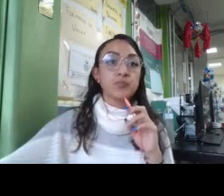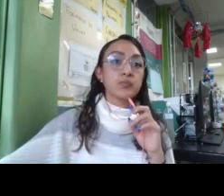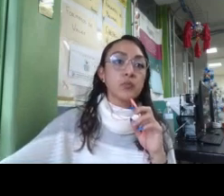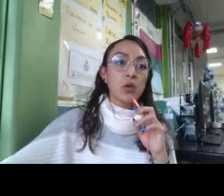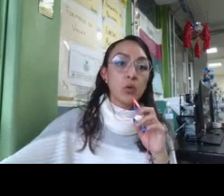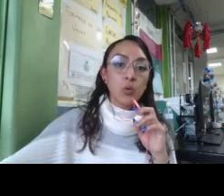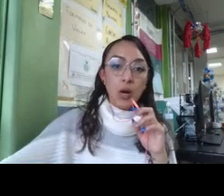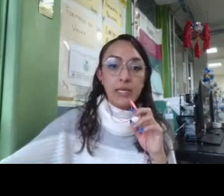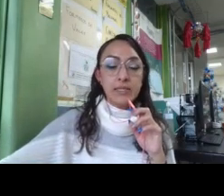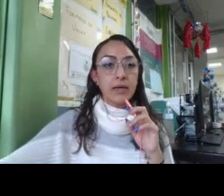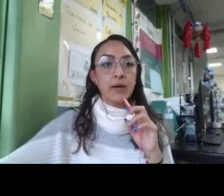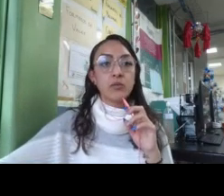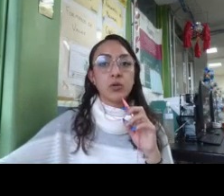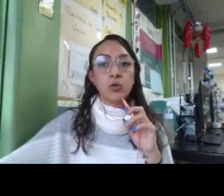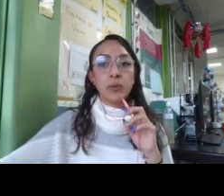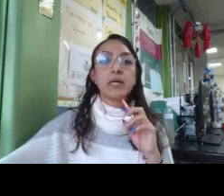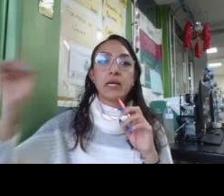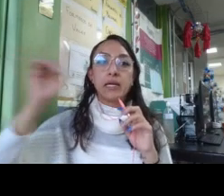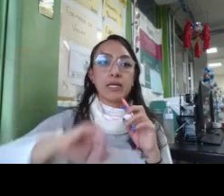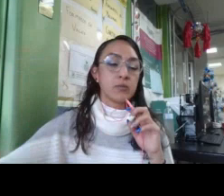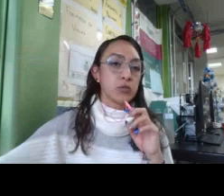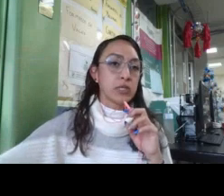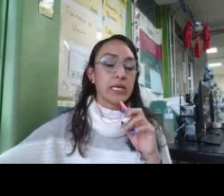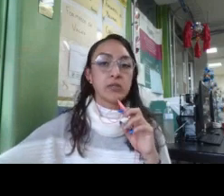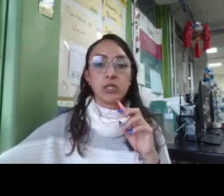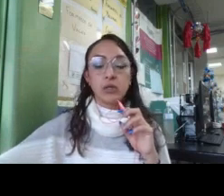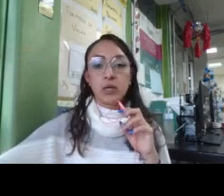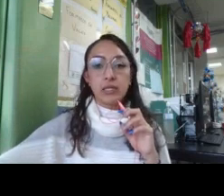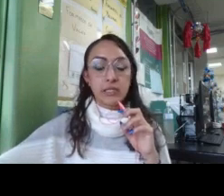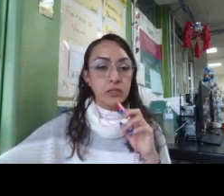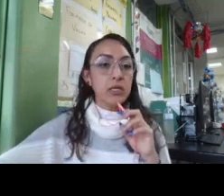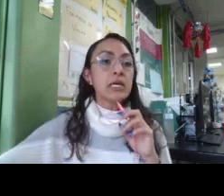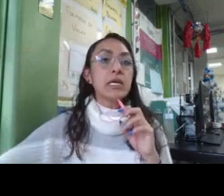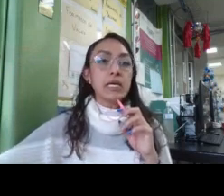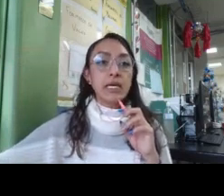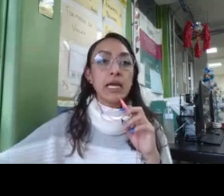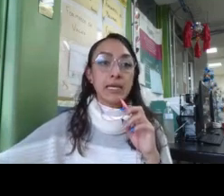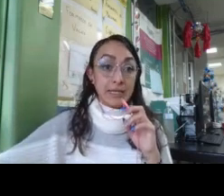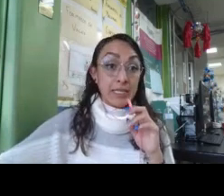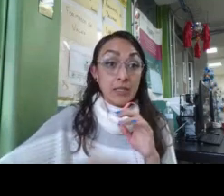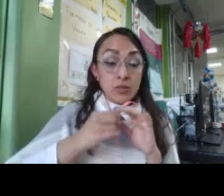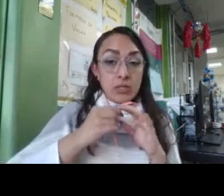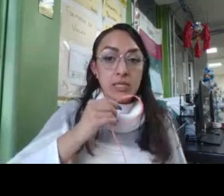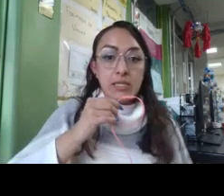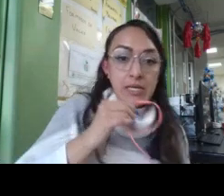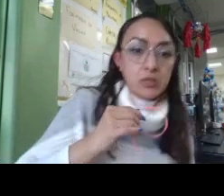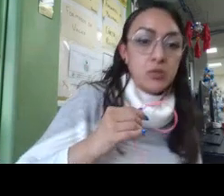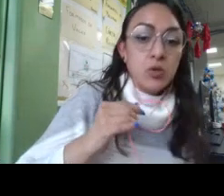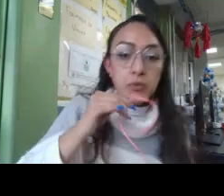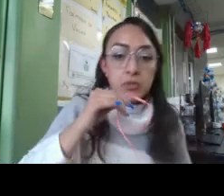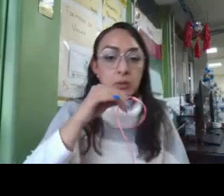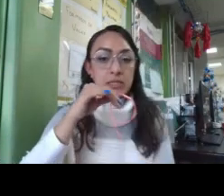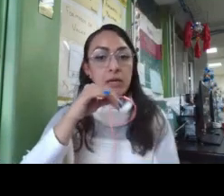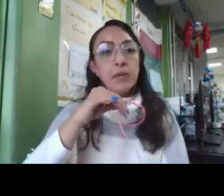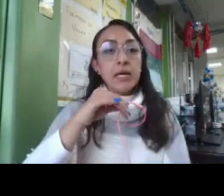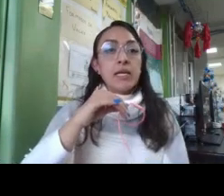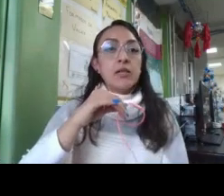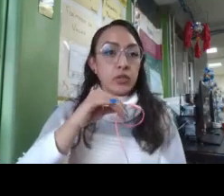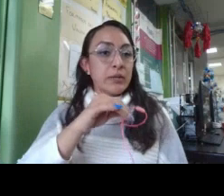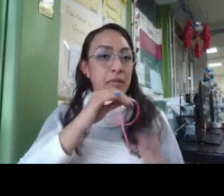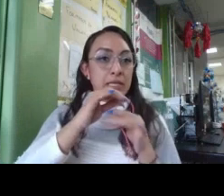eso. ¿Cuál es el que vamos a ocupar? El que les mostré hace un ratito al inicio y el que tienen ustedes ya en sus grupos de